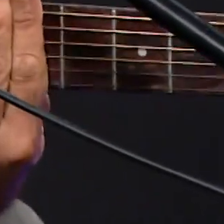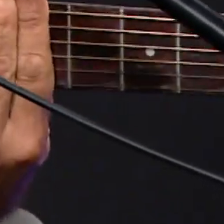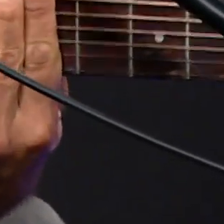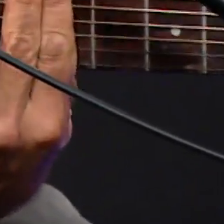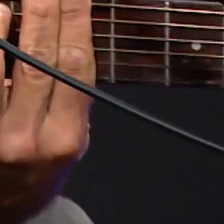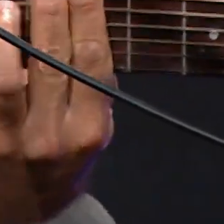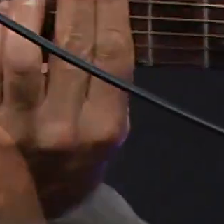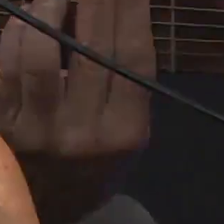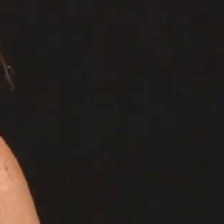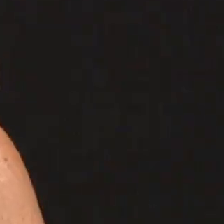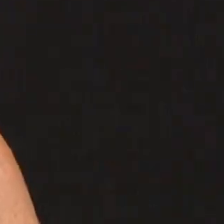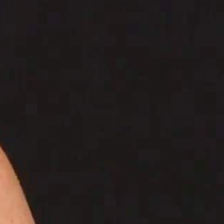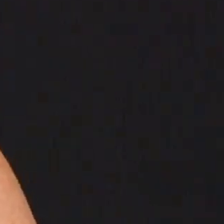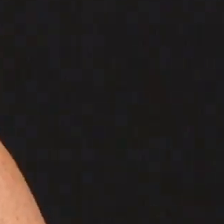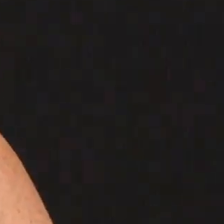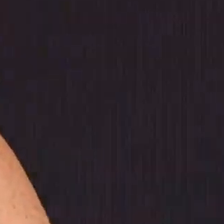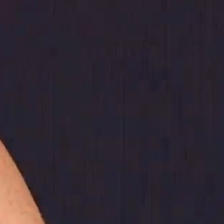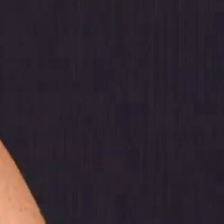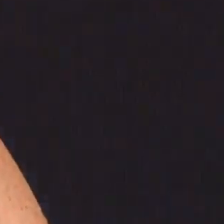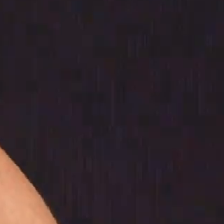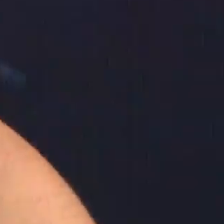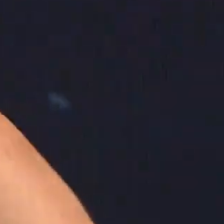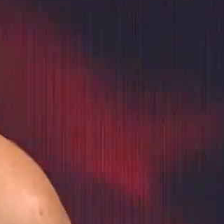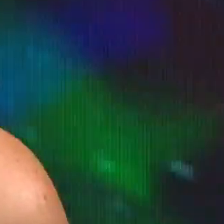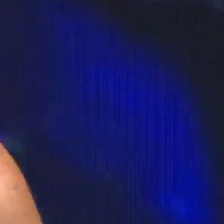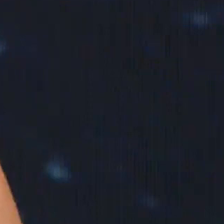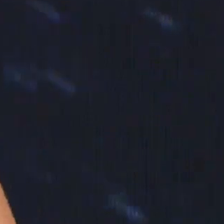Sin sumar y sin restar.